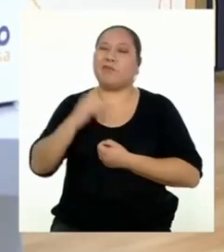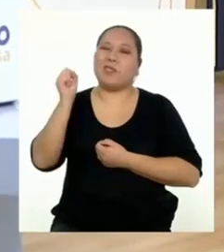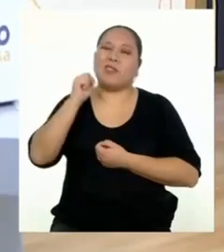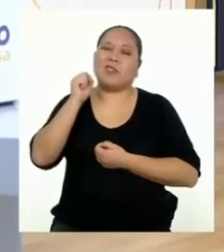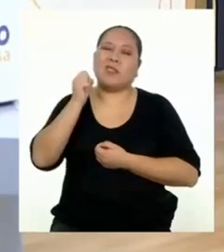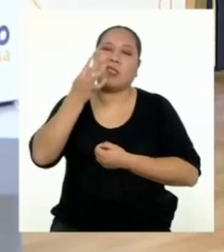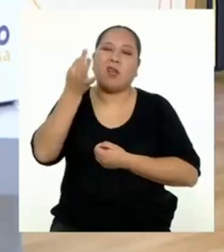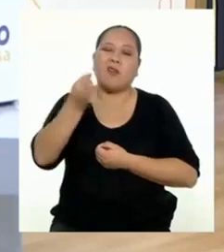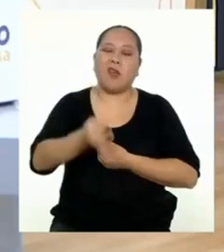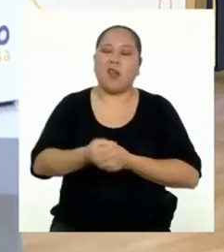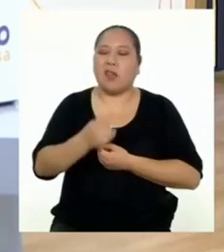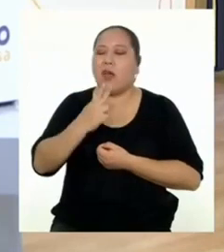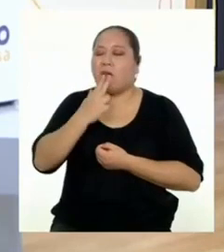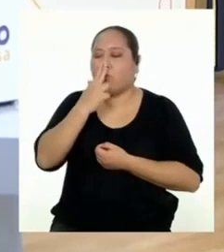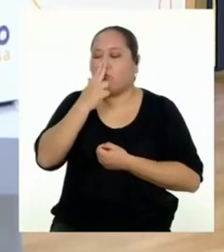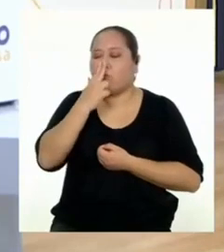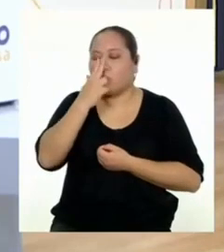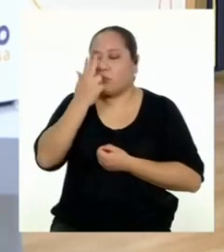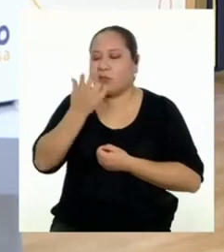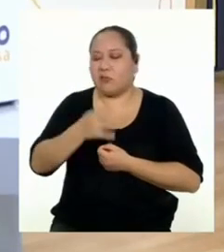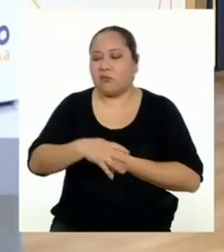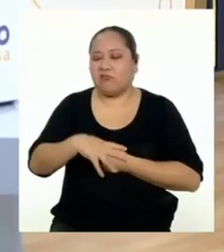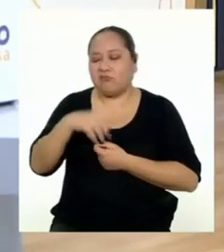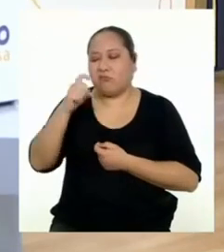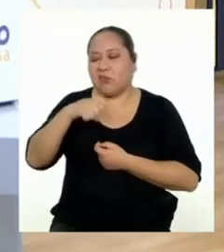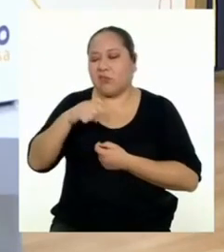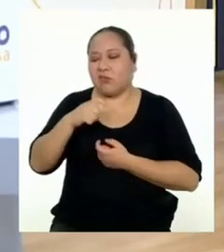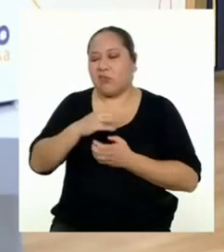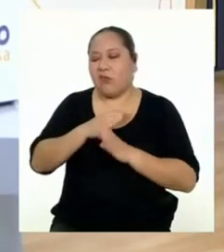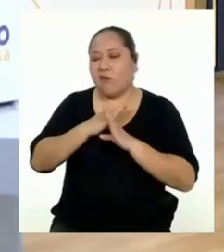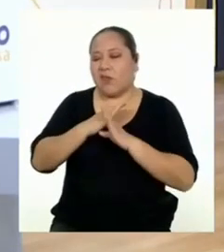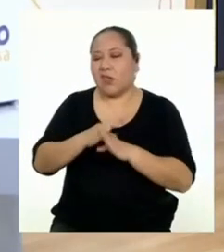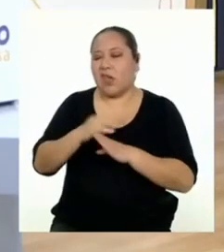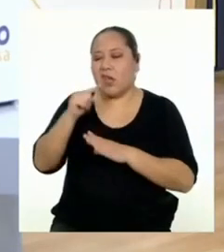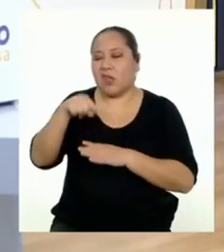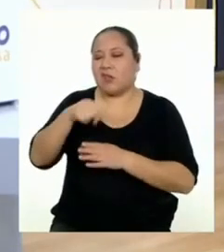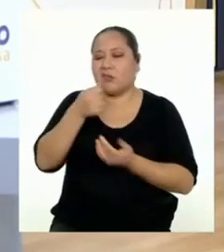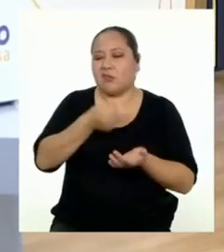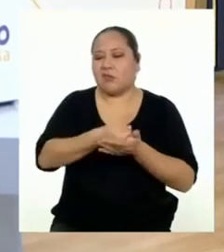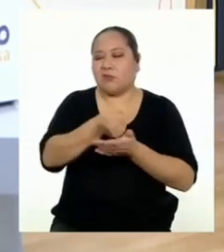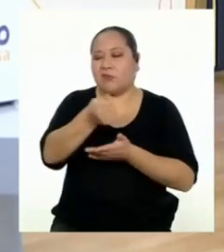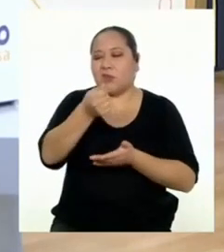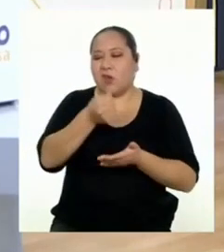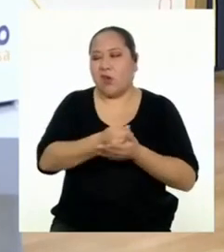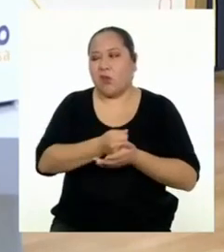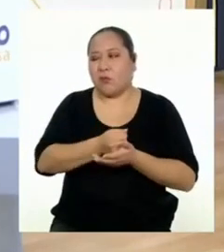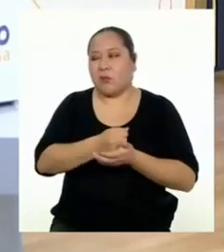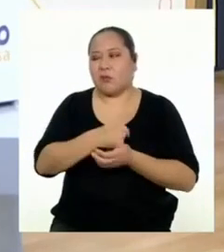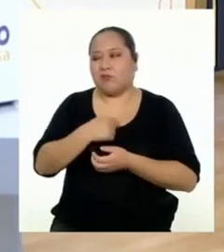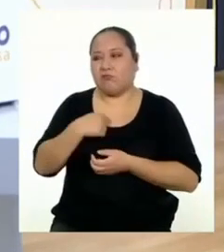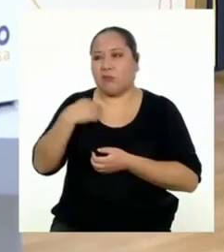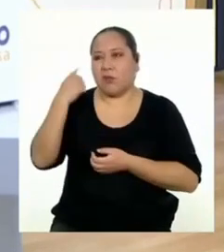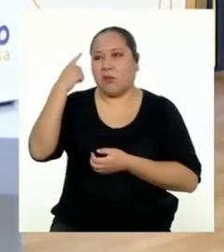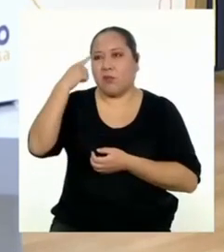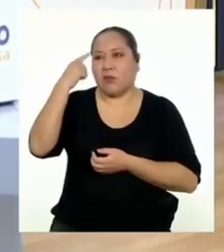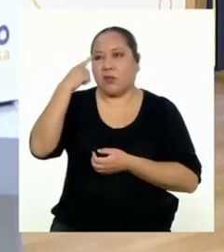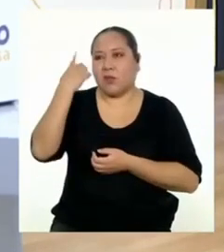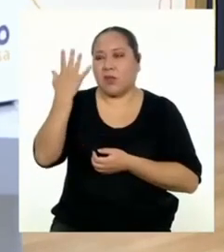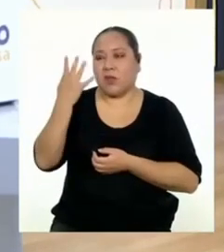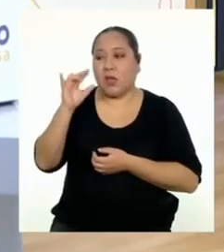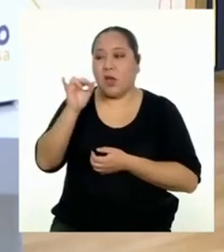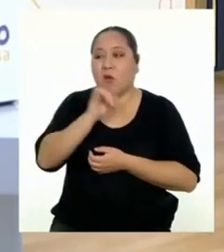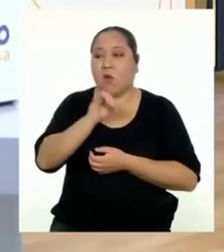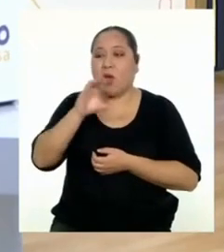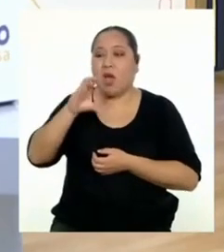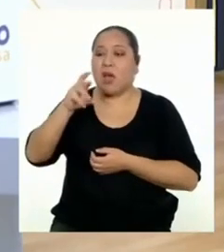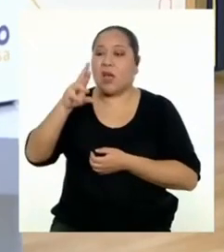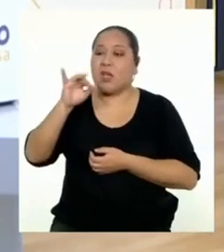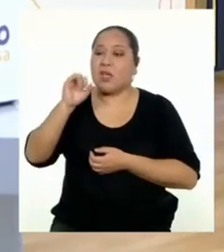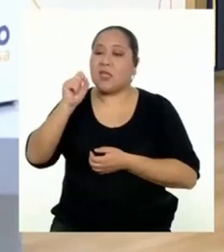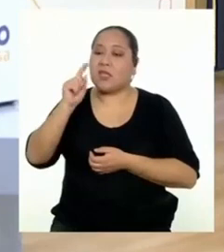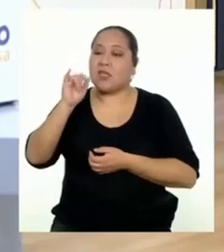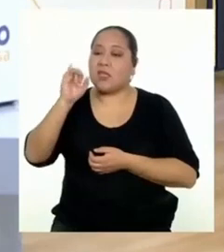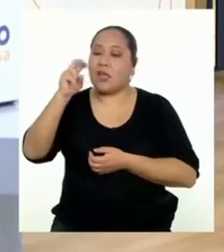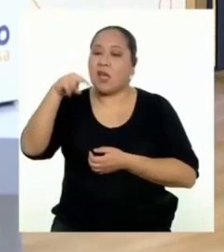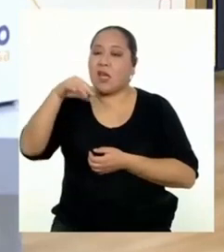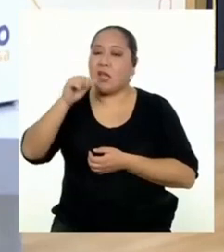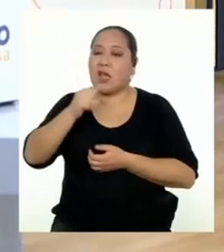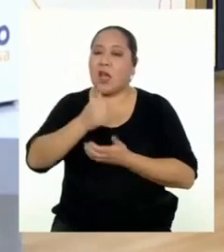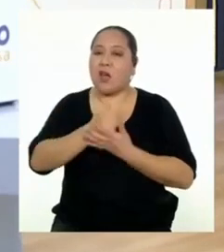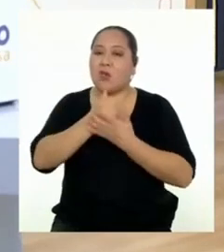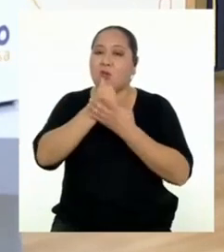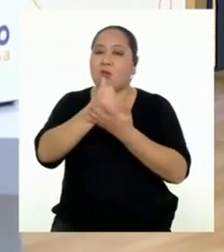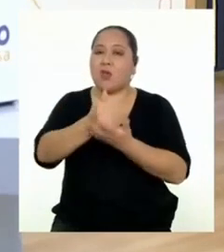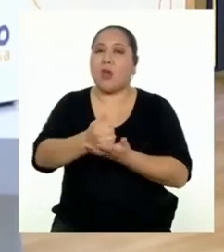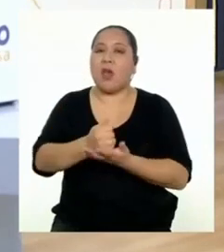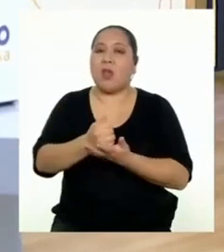Es verdad, Tocino. Tengo que evitar ese tipo de gastos. He estado pensando, y así como Cristina está ayudando a su familia